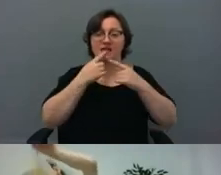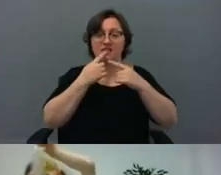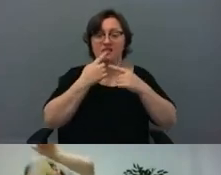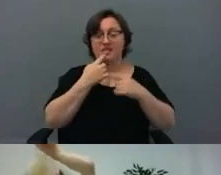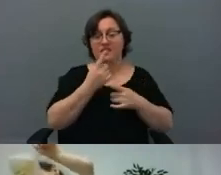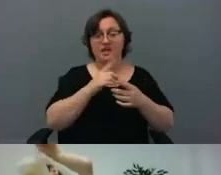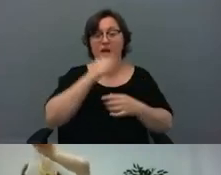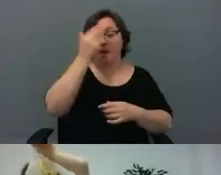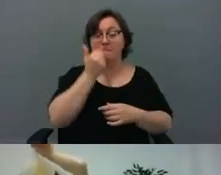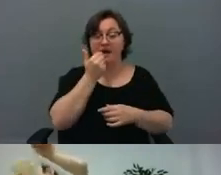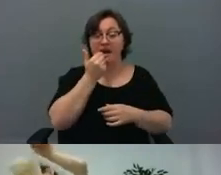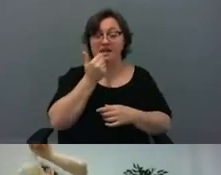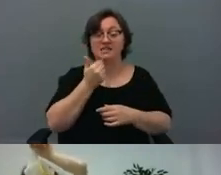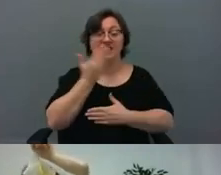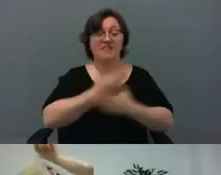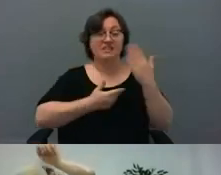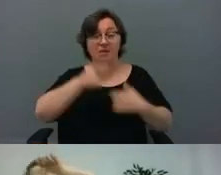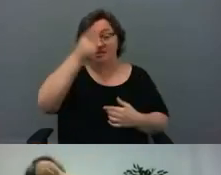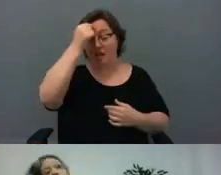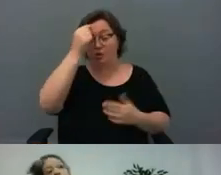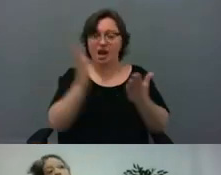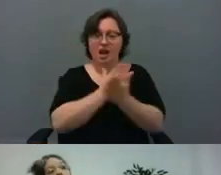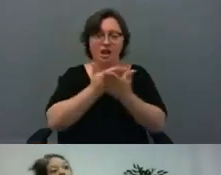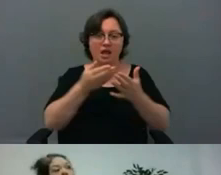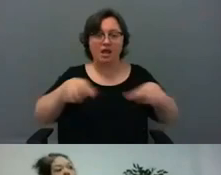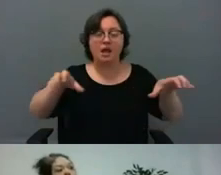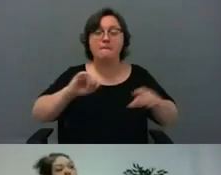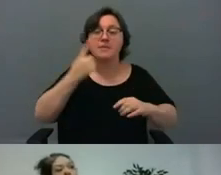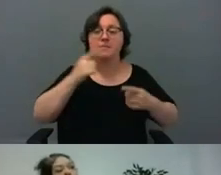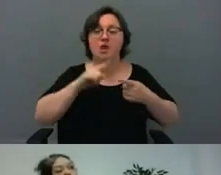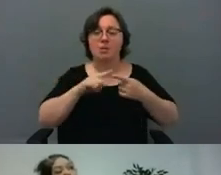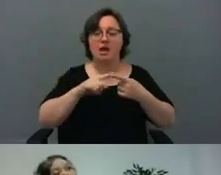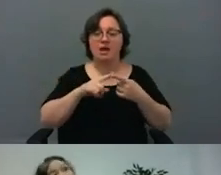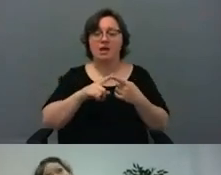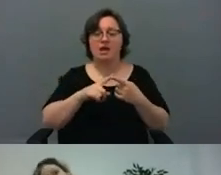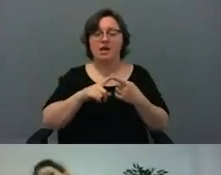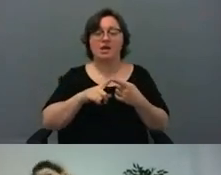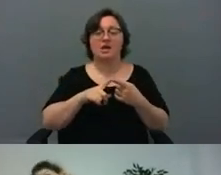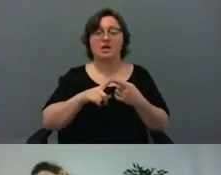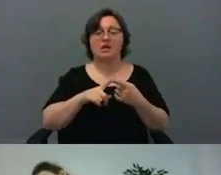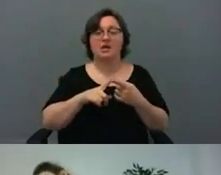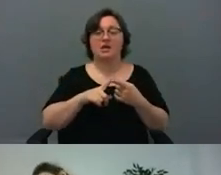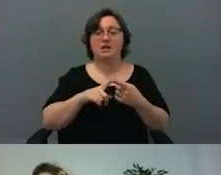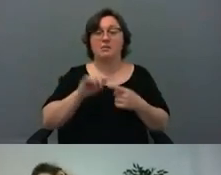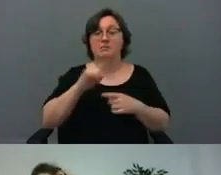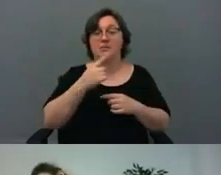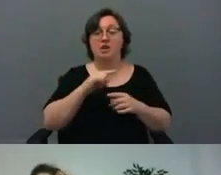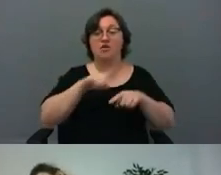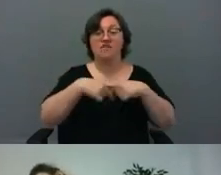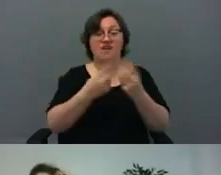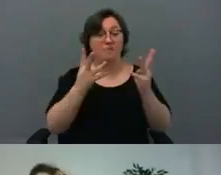entre parálisis cerebral y discapacidad intelectual, lo primero, las primeras personas que lo tendrían que tener claro son las